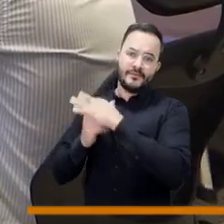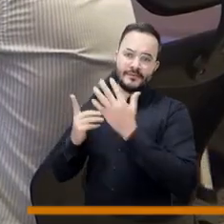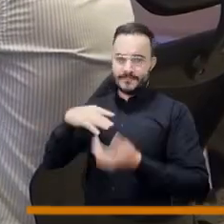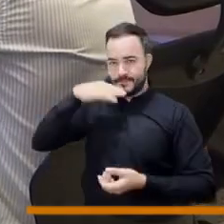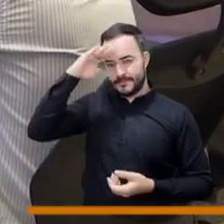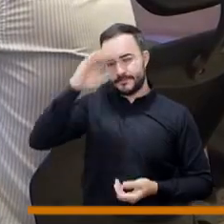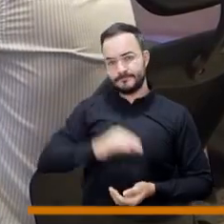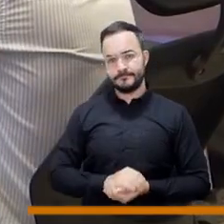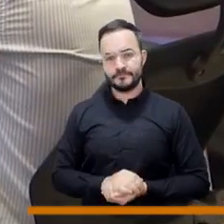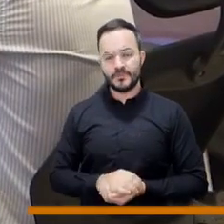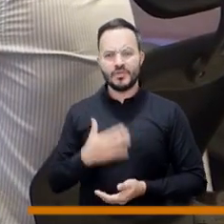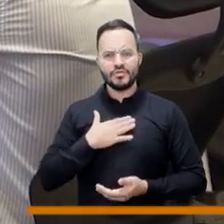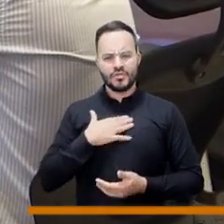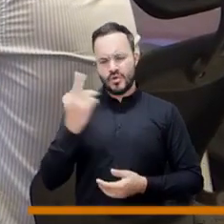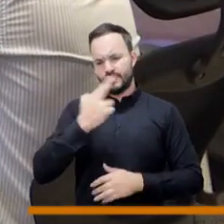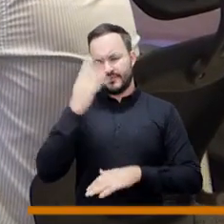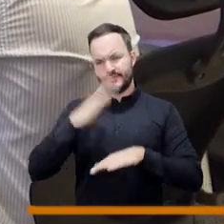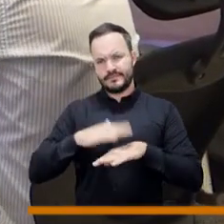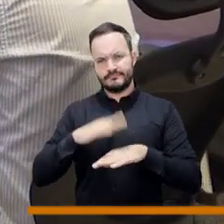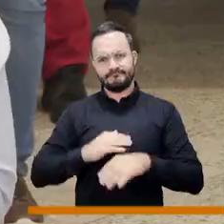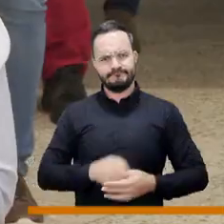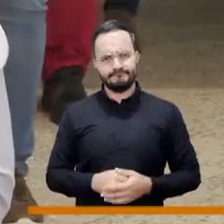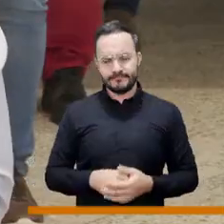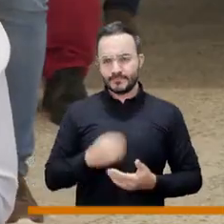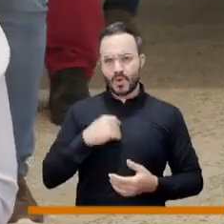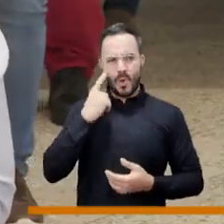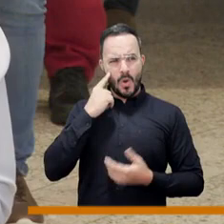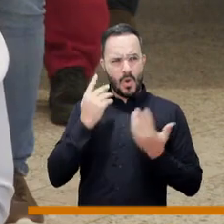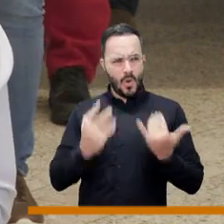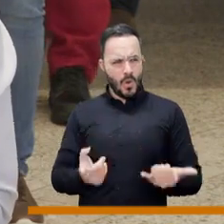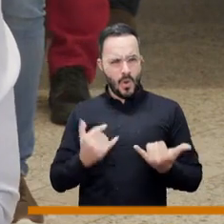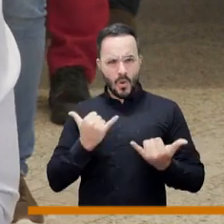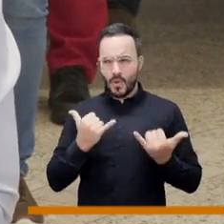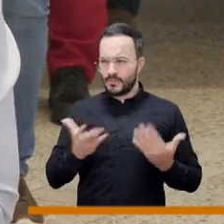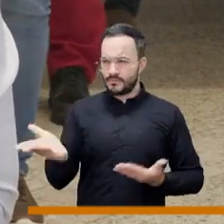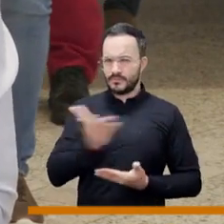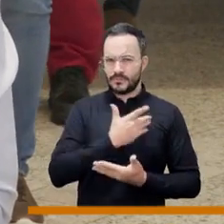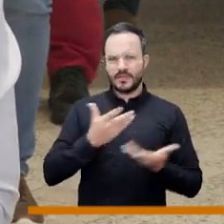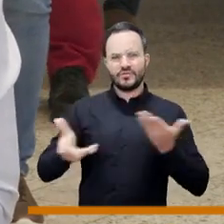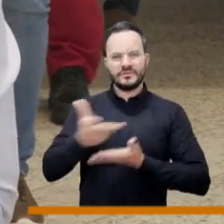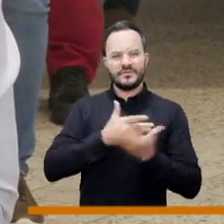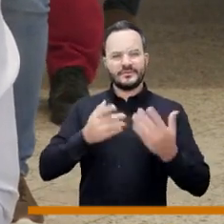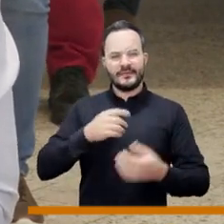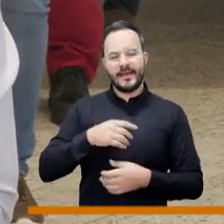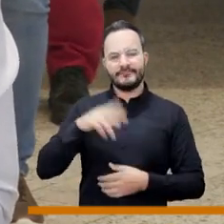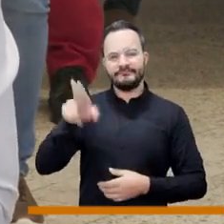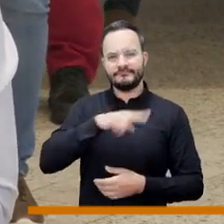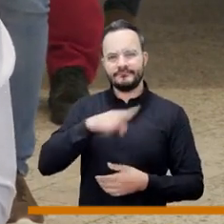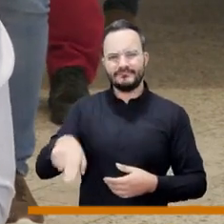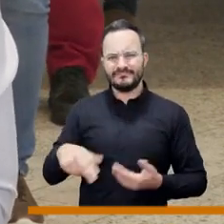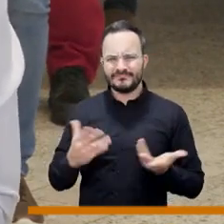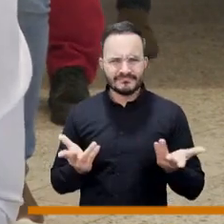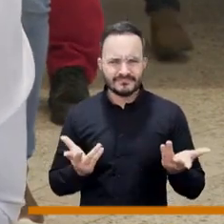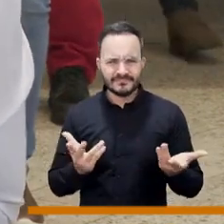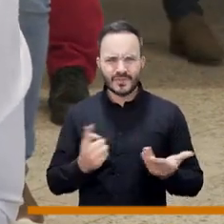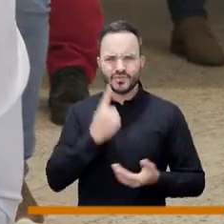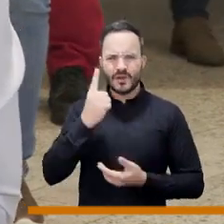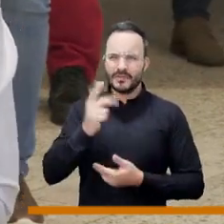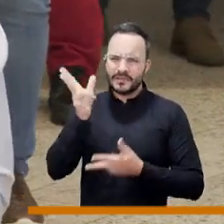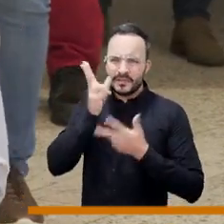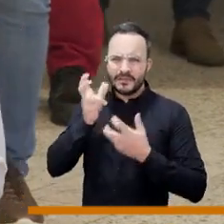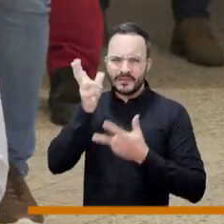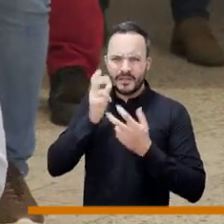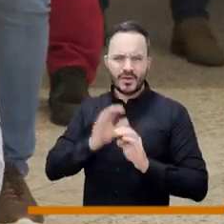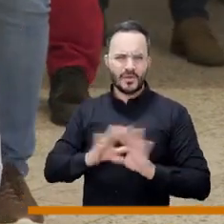dejar que el tiempo siga jugando en contra de Medellín. Sigo insistiendo, creo que fue un error no haber permitido hoy la socialización